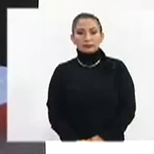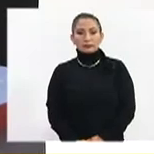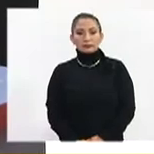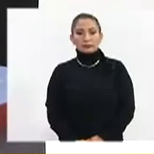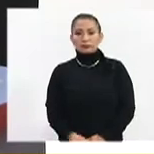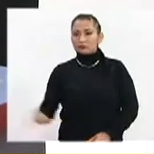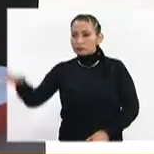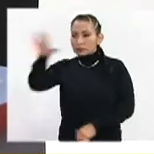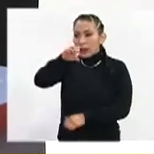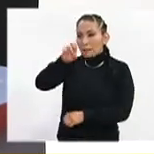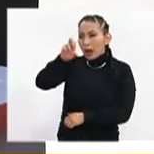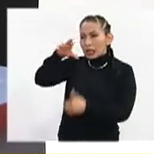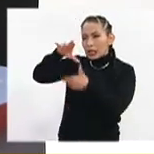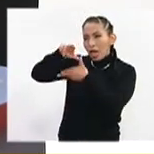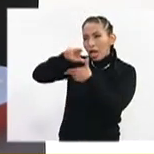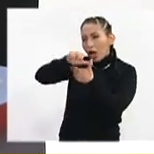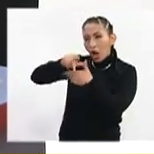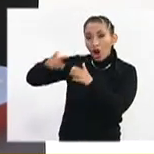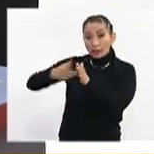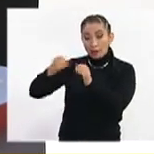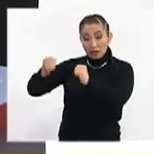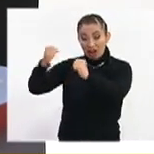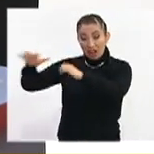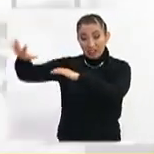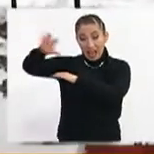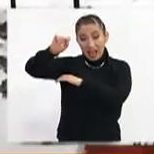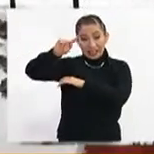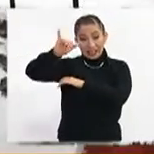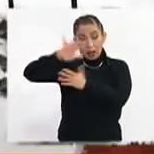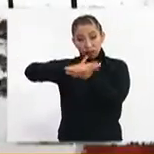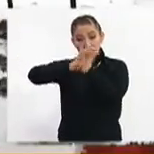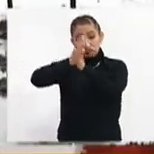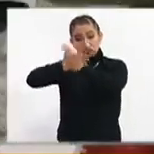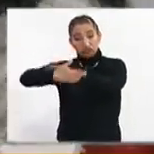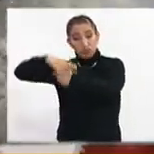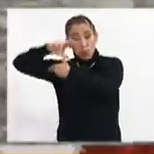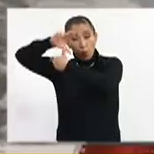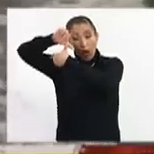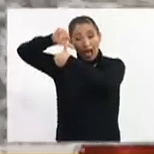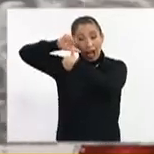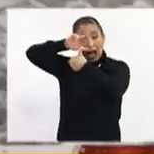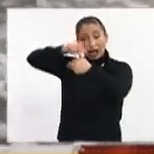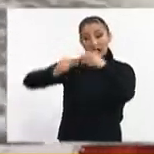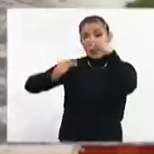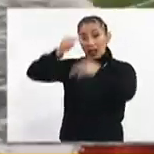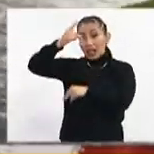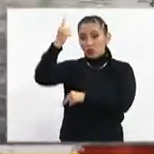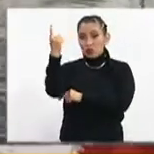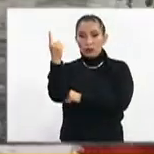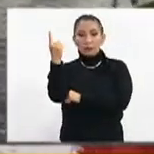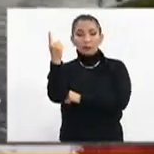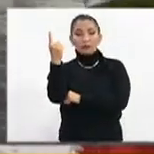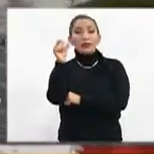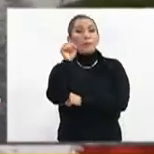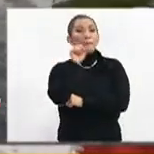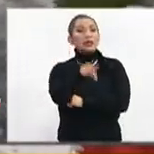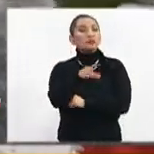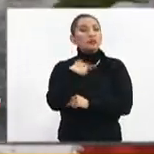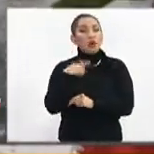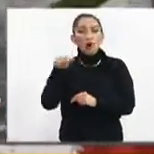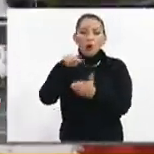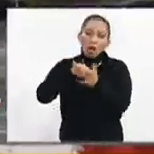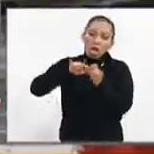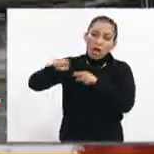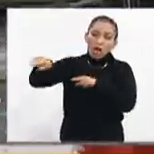El fenómeno María volvió a cobrar fuerza en el Atlántico y se convirtió nuevamente en un huracán de categoría 1. El meteoro se ubica